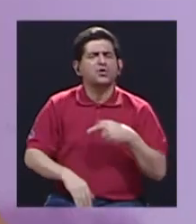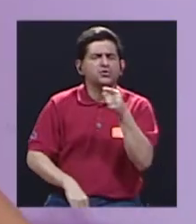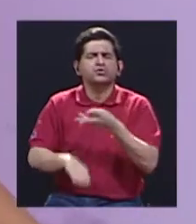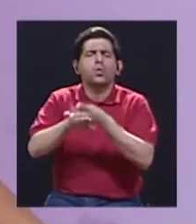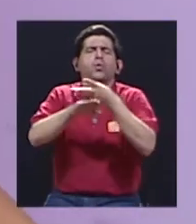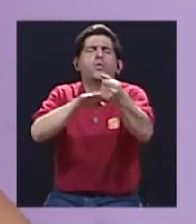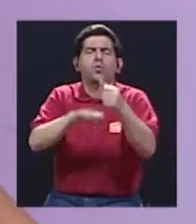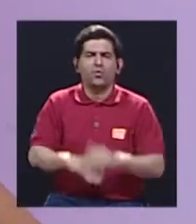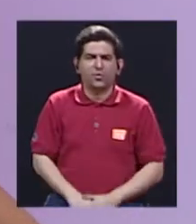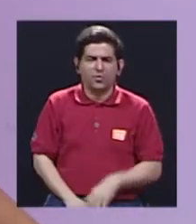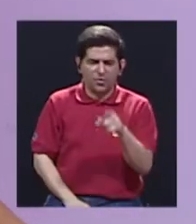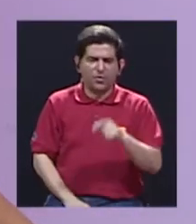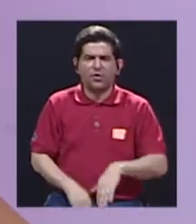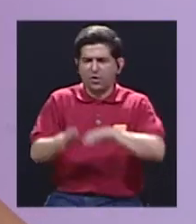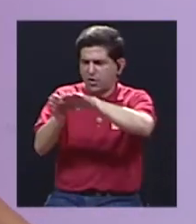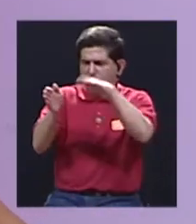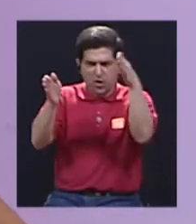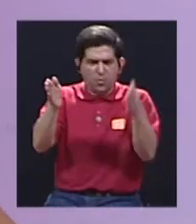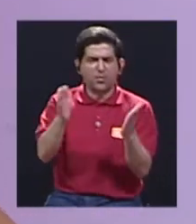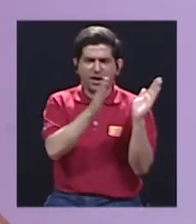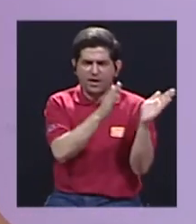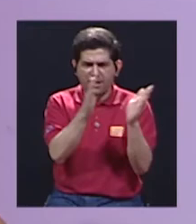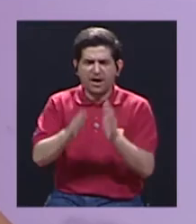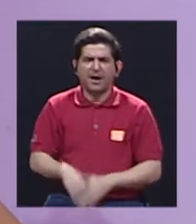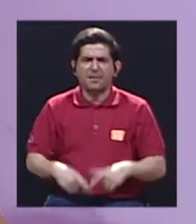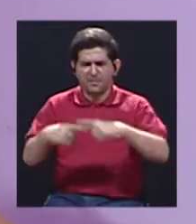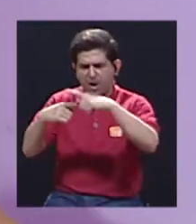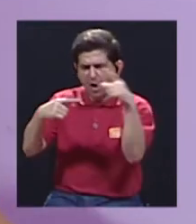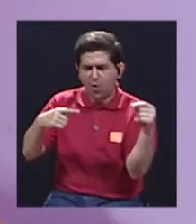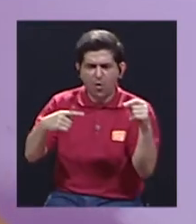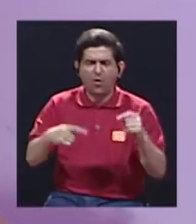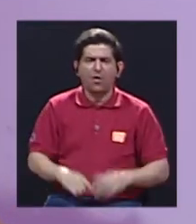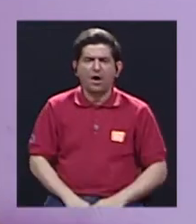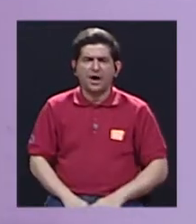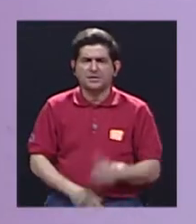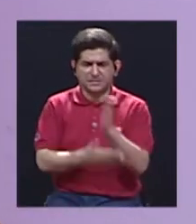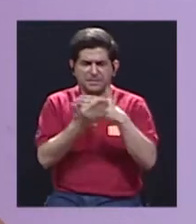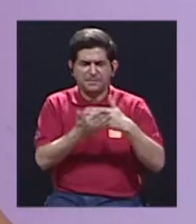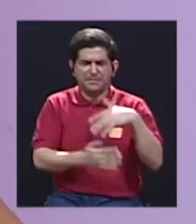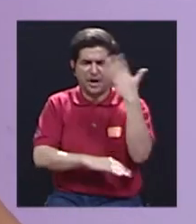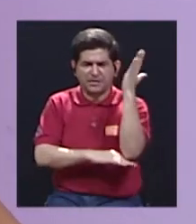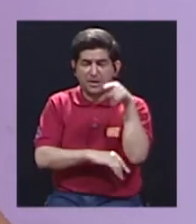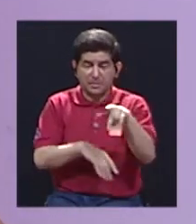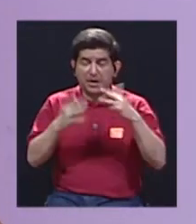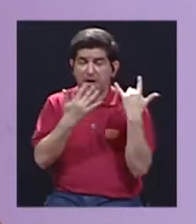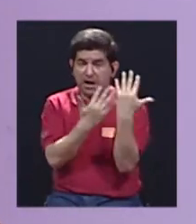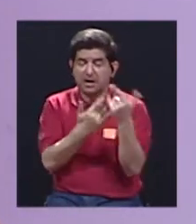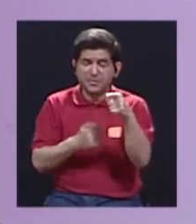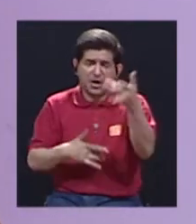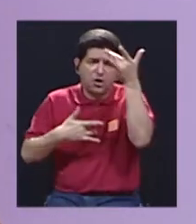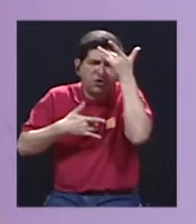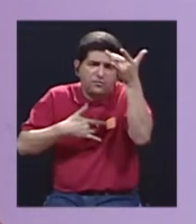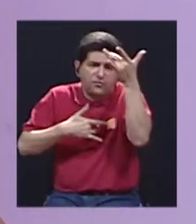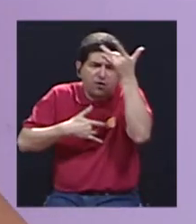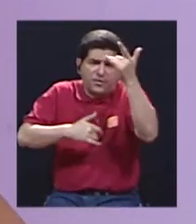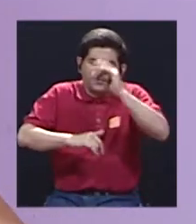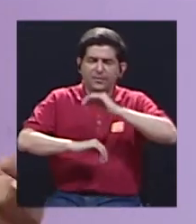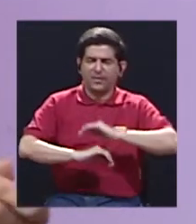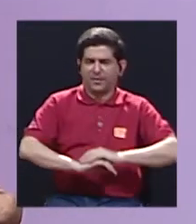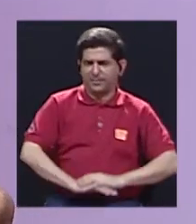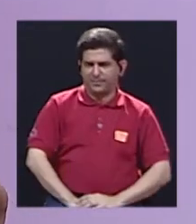entonces le armó una cama como pudo con unas hojas con unas ramas para que la mujer esperara y porque estaba muy enferma